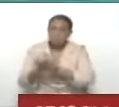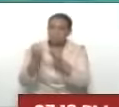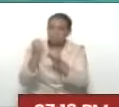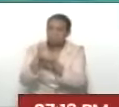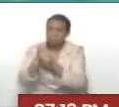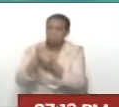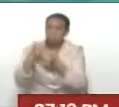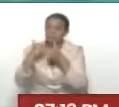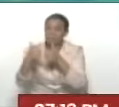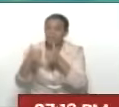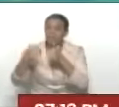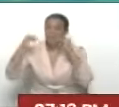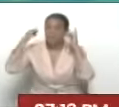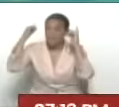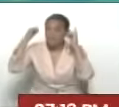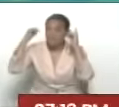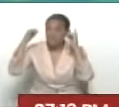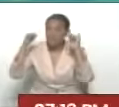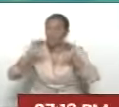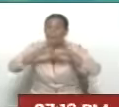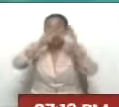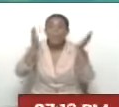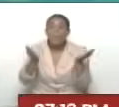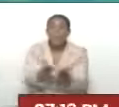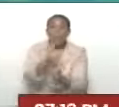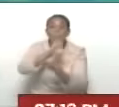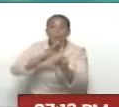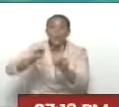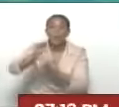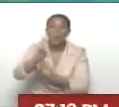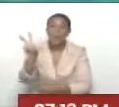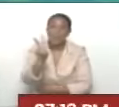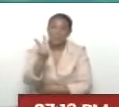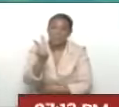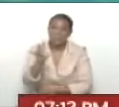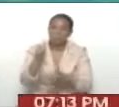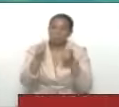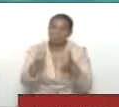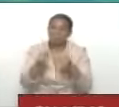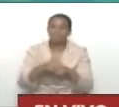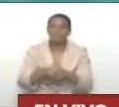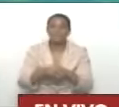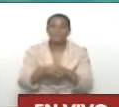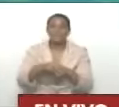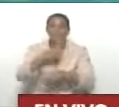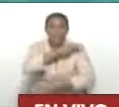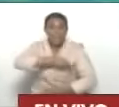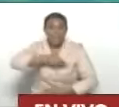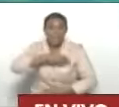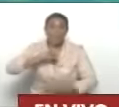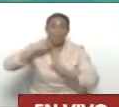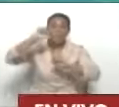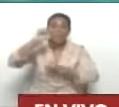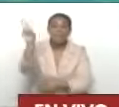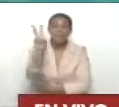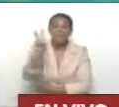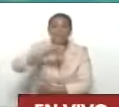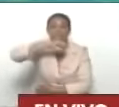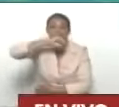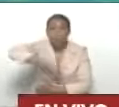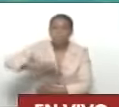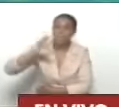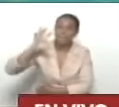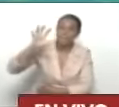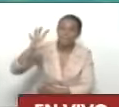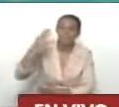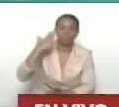el Festival Mundial de la Cultura Venezolana, de la gran misión Viva Venezuela, mi patria